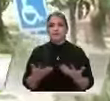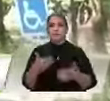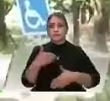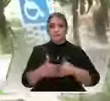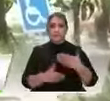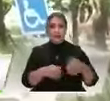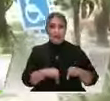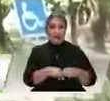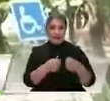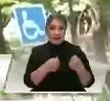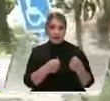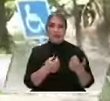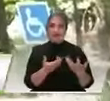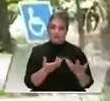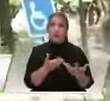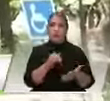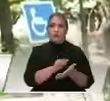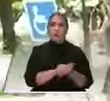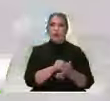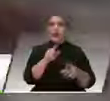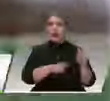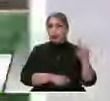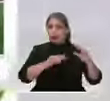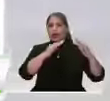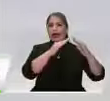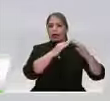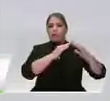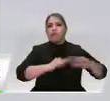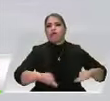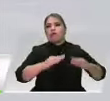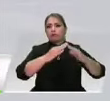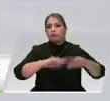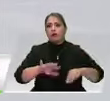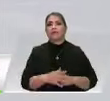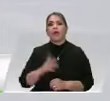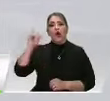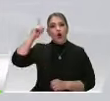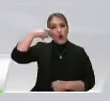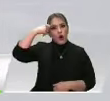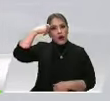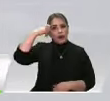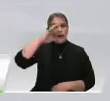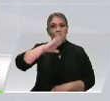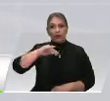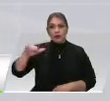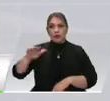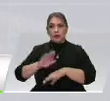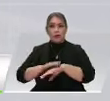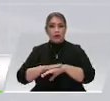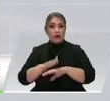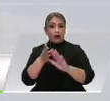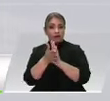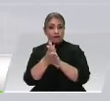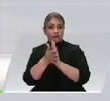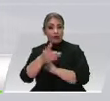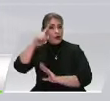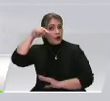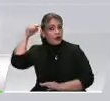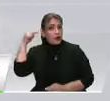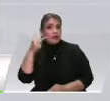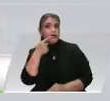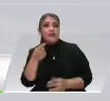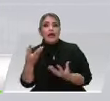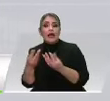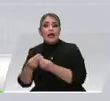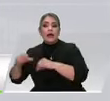pues va generando esta afectación. Ya hay varias casas que se han ido. El gobernador de Antioquia, Aníbal Gaviria Correa, confirmó que con Gestión del Riesgo se avanza